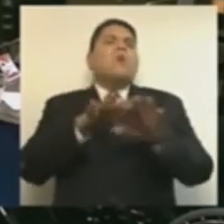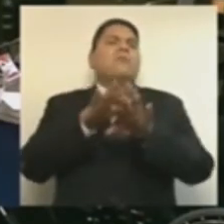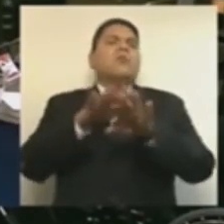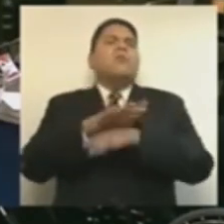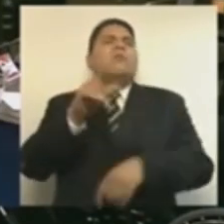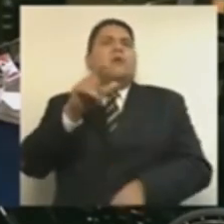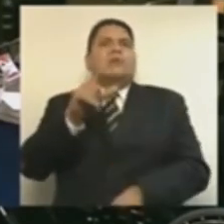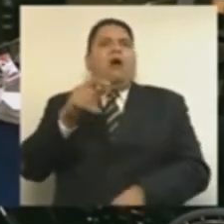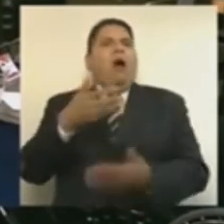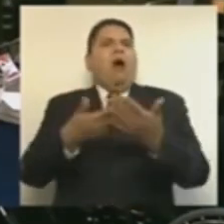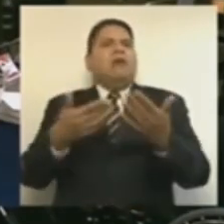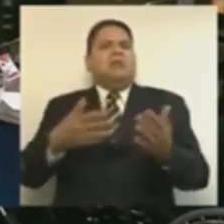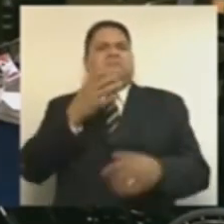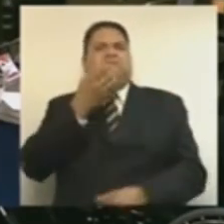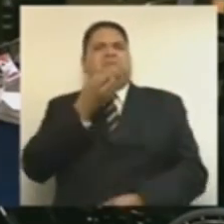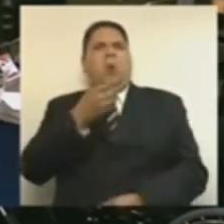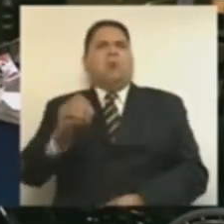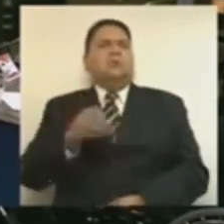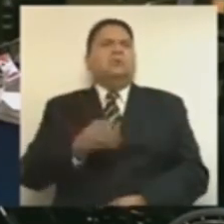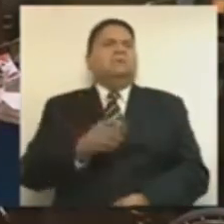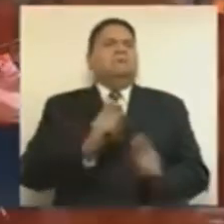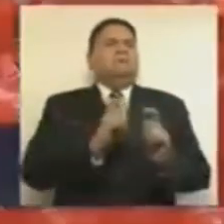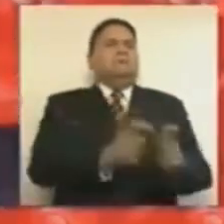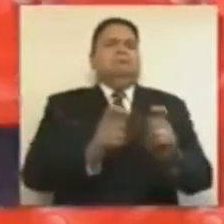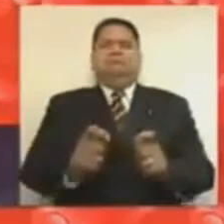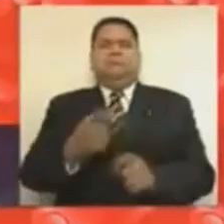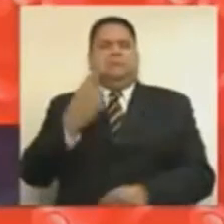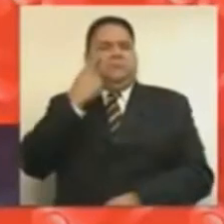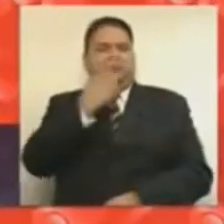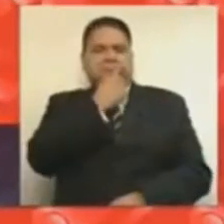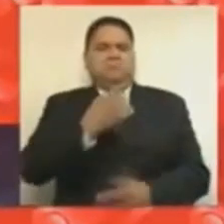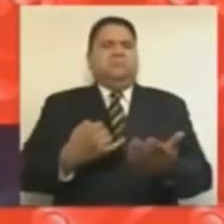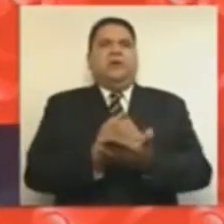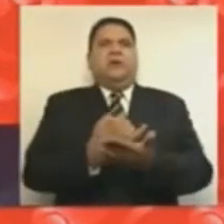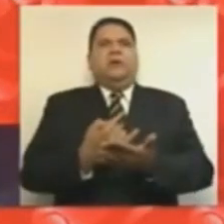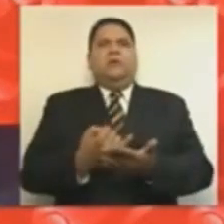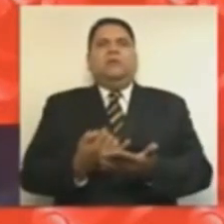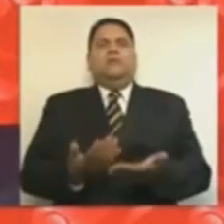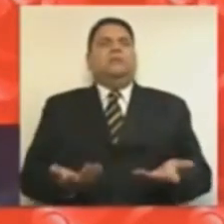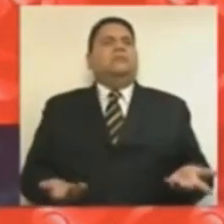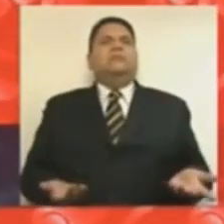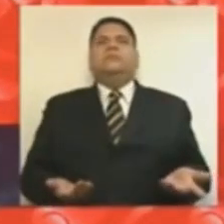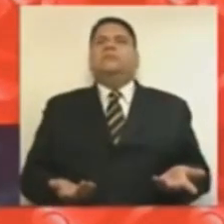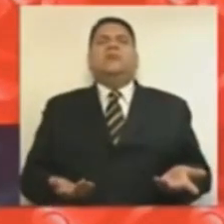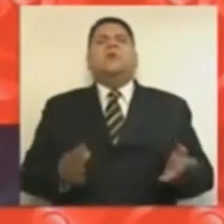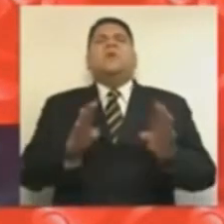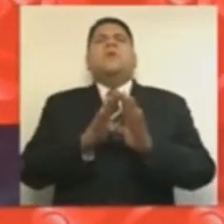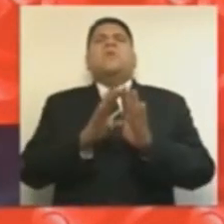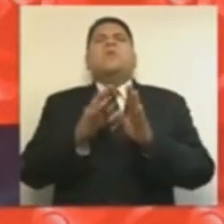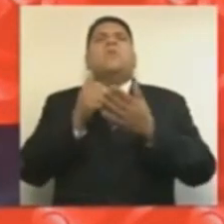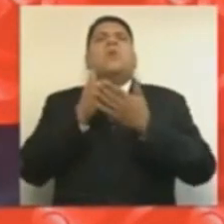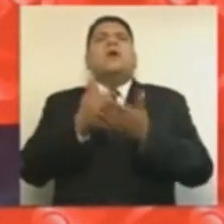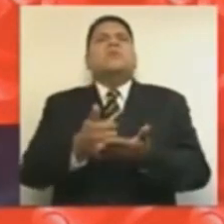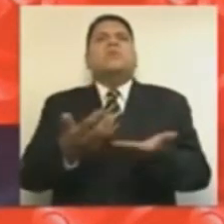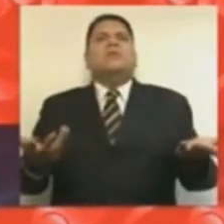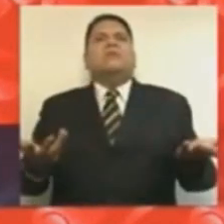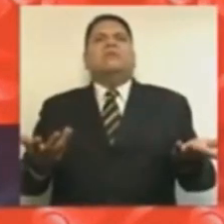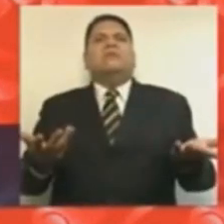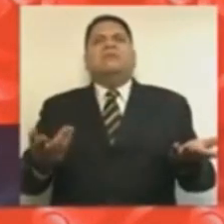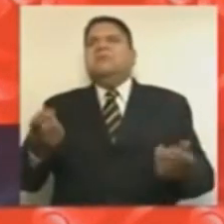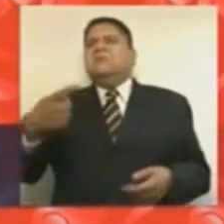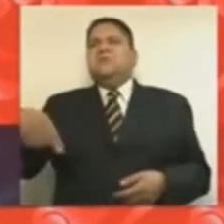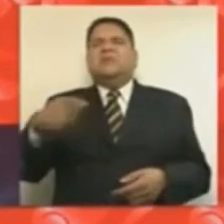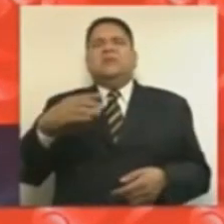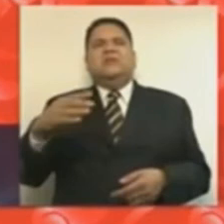entregar los concursos, para entregar las adjudicaciones. ¿En dónde están ayudando a la gente? ¿En dónde se